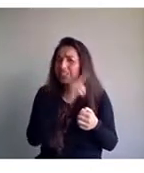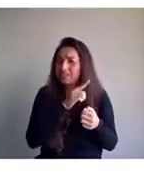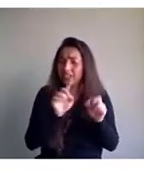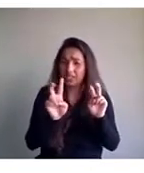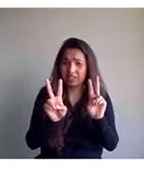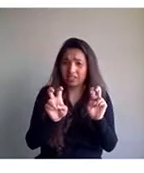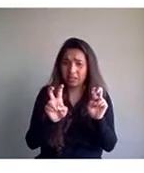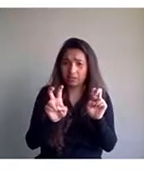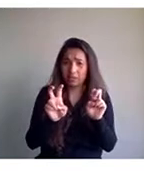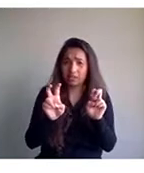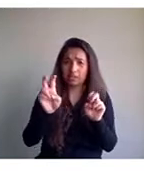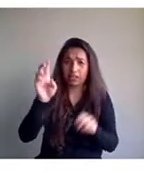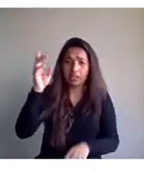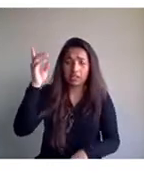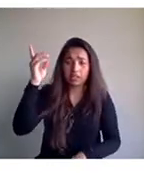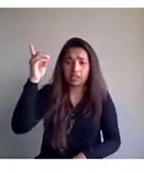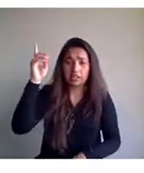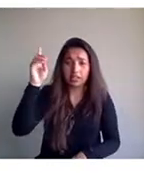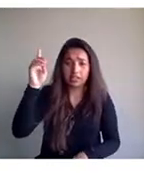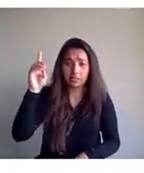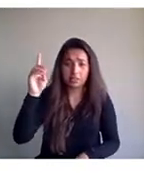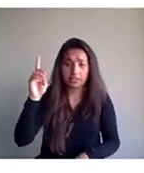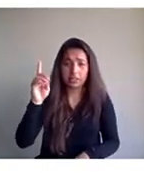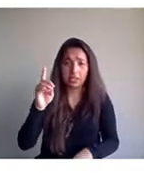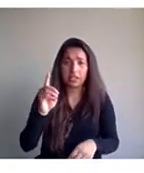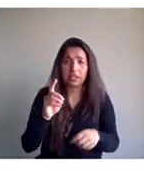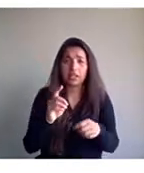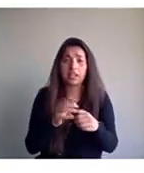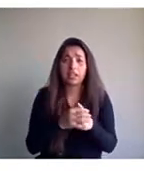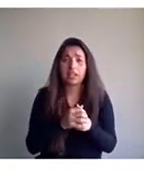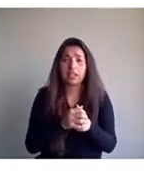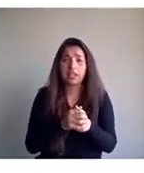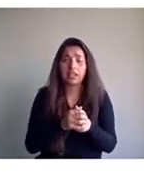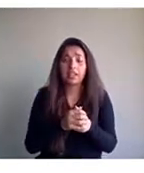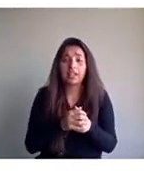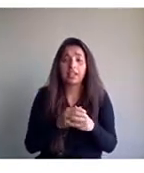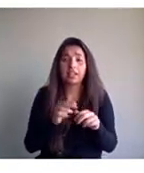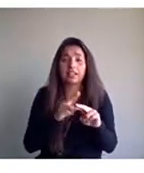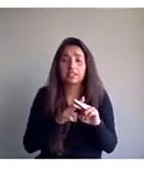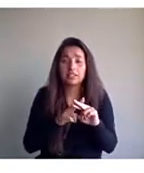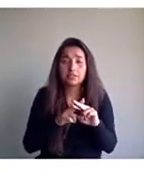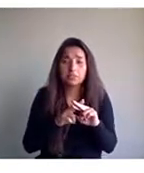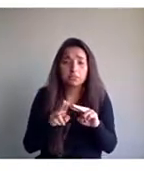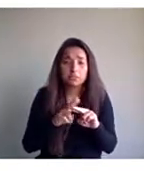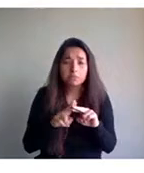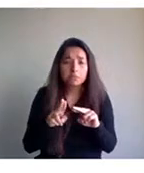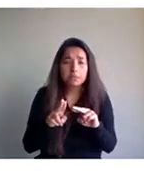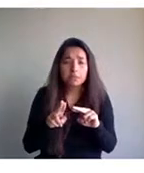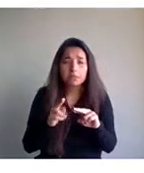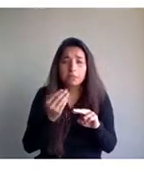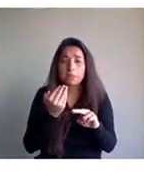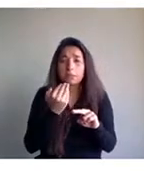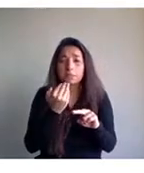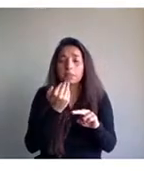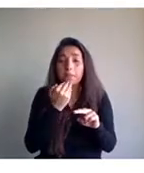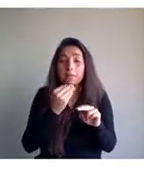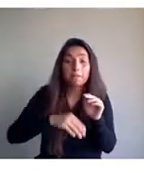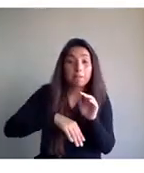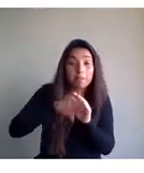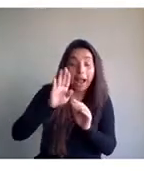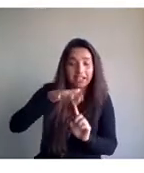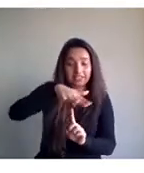discapacidad es parte de la experiencia humana es parte de la diversidad con la que tienen que moverse la sociedad las sociedades son